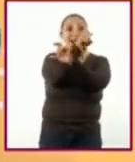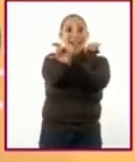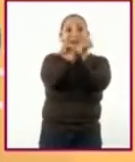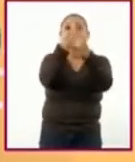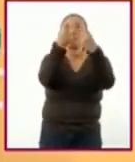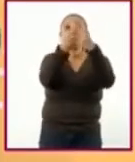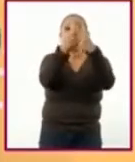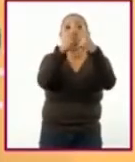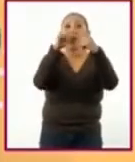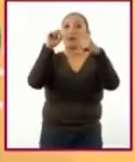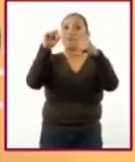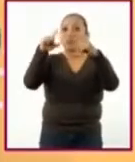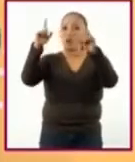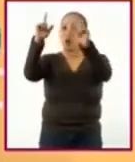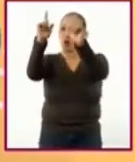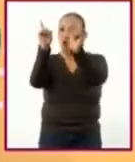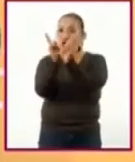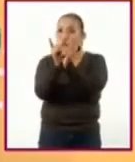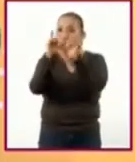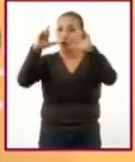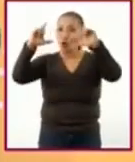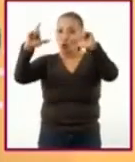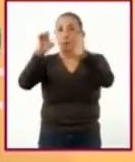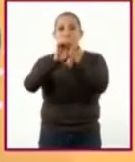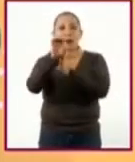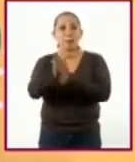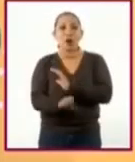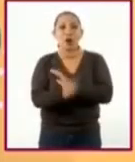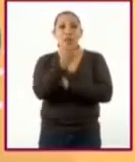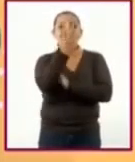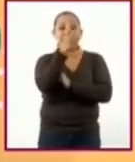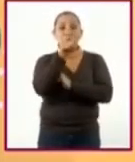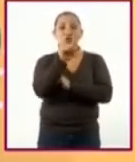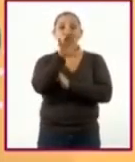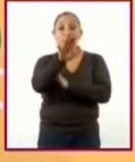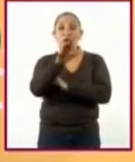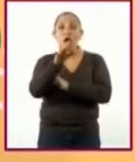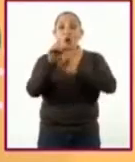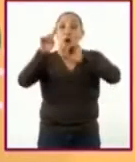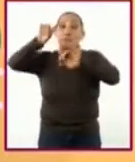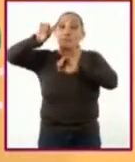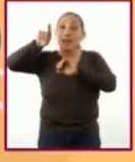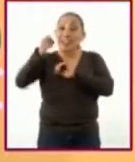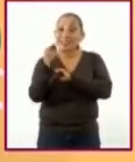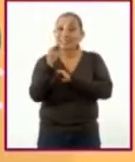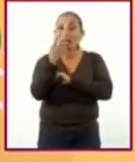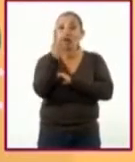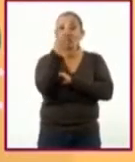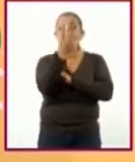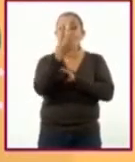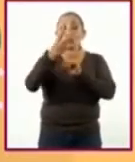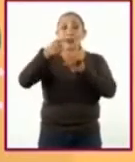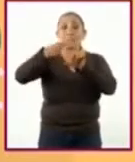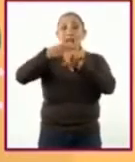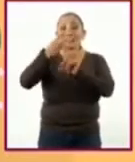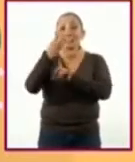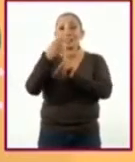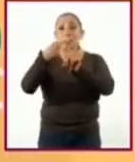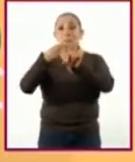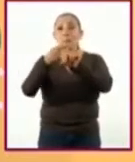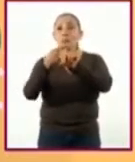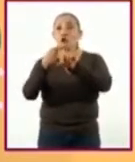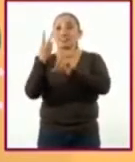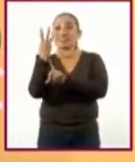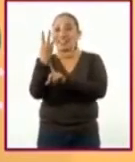multiplica al contenido de la agrupación. Por ejemplo, 3.5 se abre paréntesis, 2 más 3 por